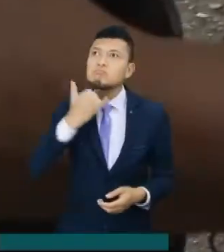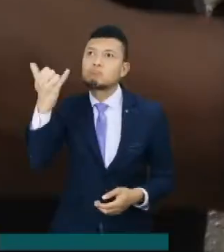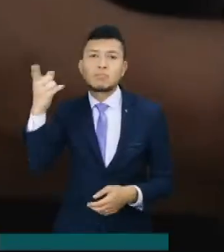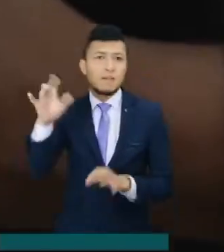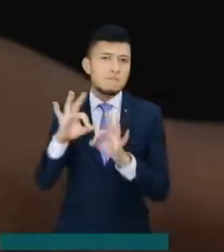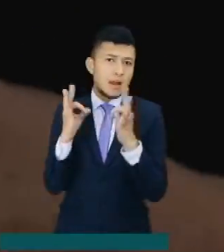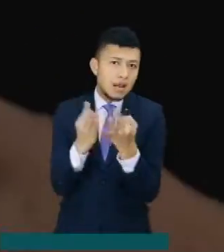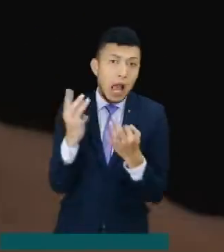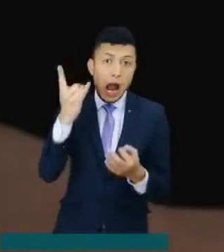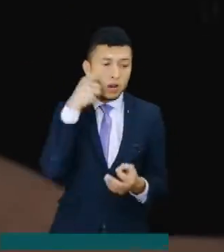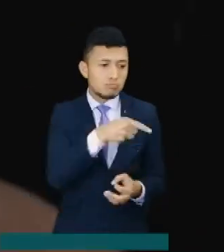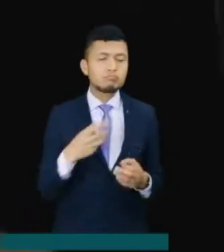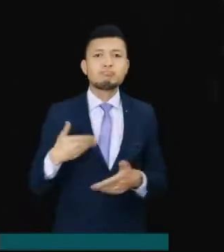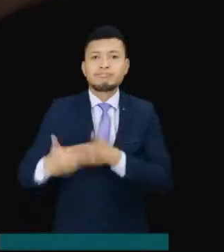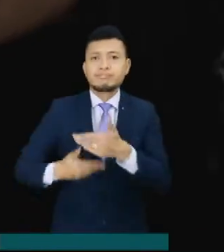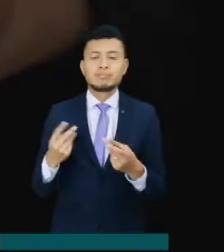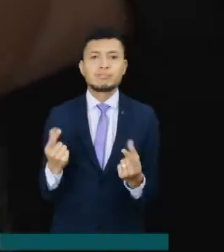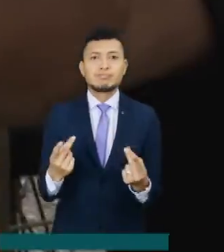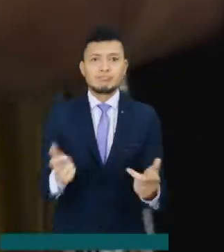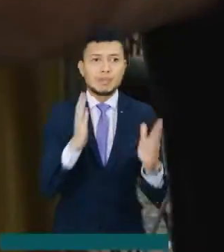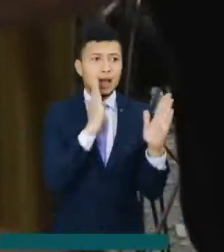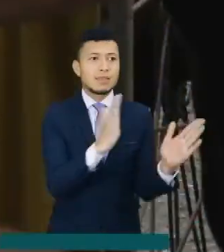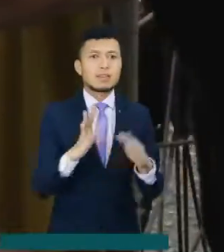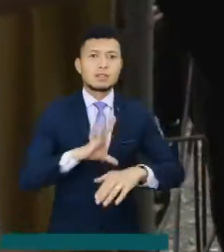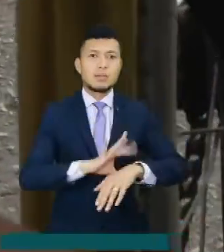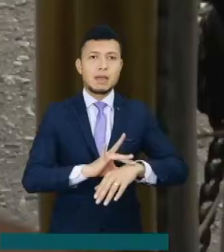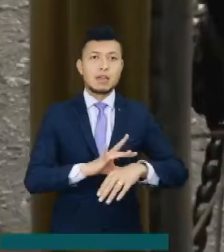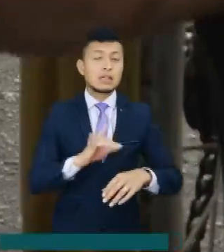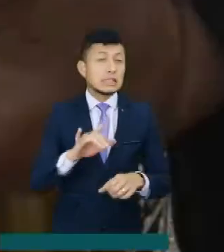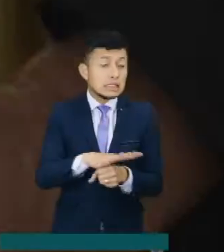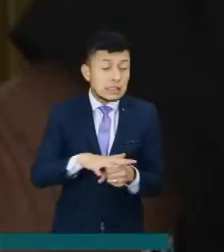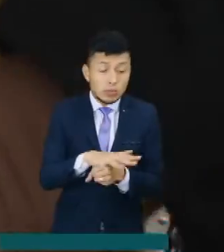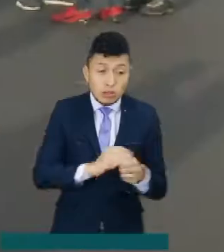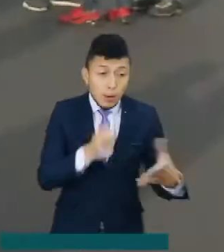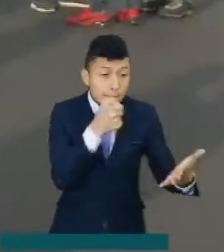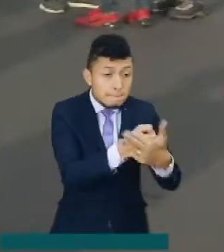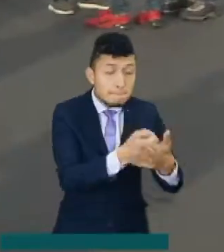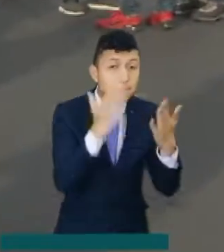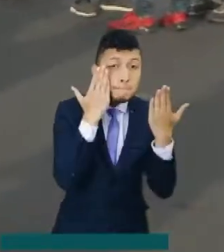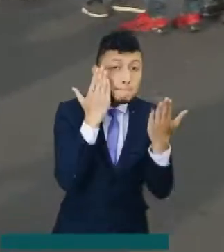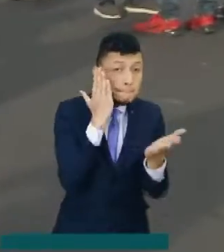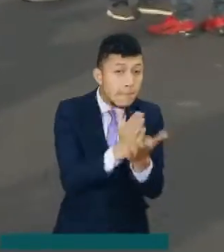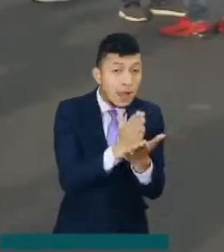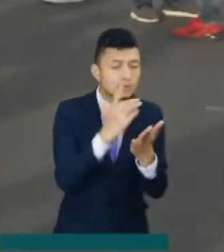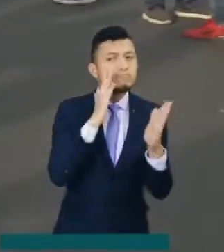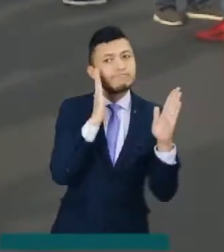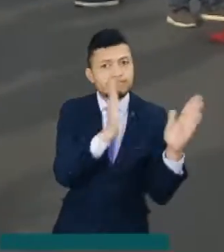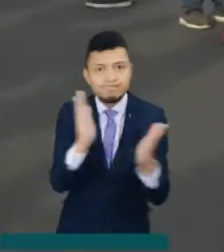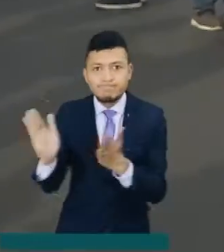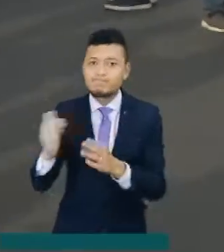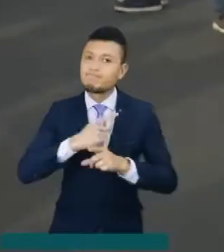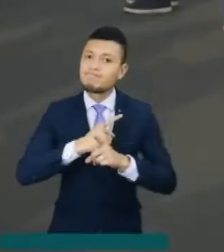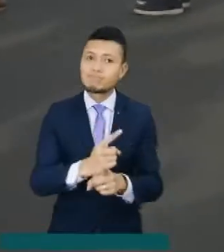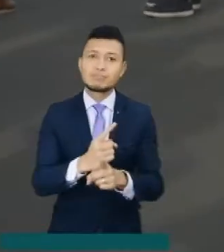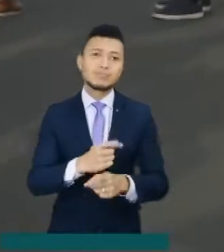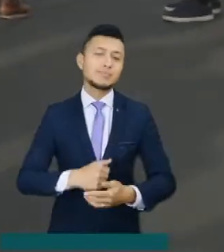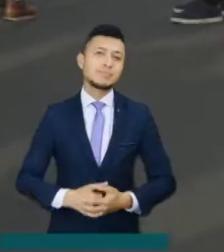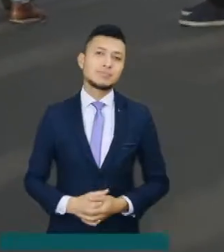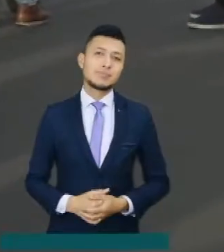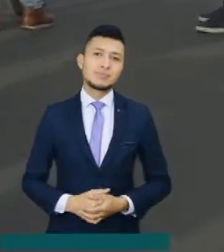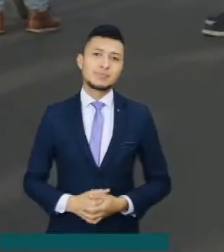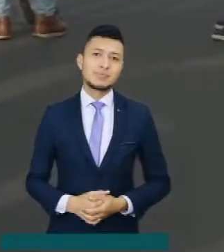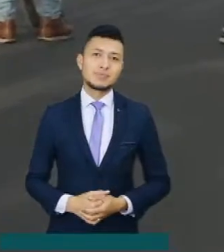familiares. Con esto se espera agilizar el procedimiento de atención médica en los minutos más vitales para el paciente cuando ocurre un siniestro vial.